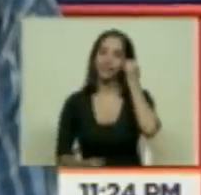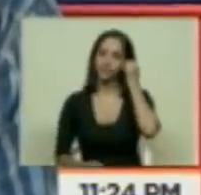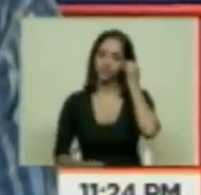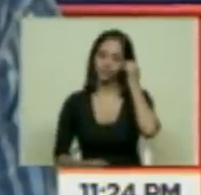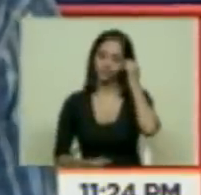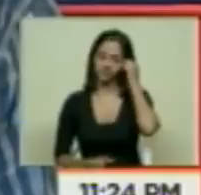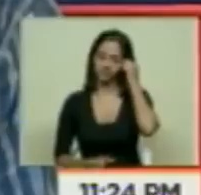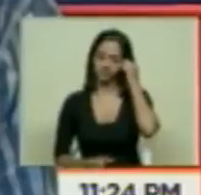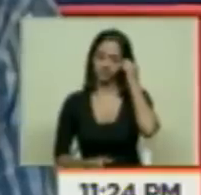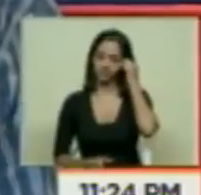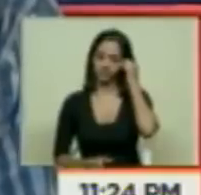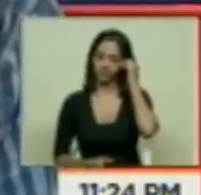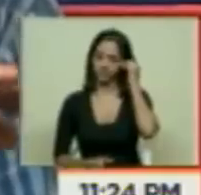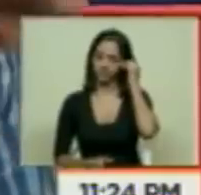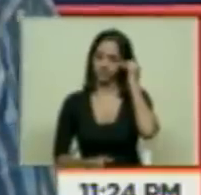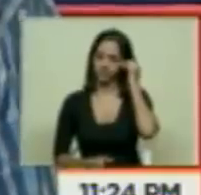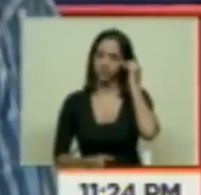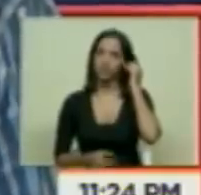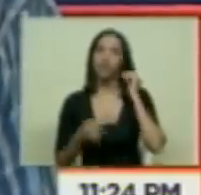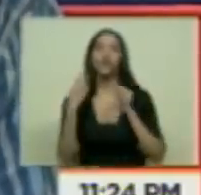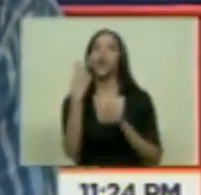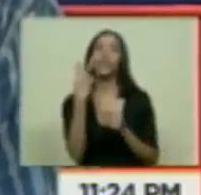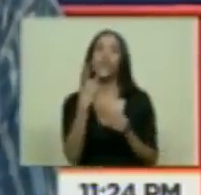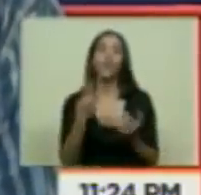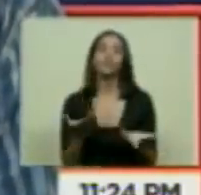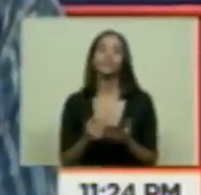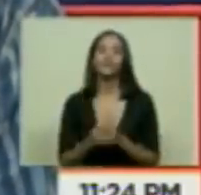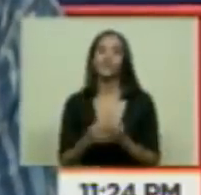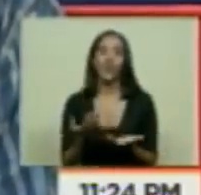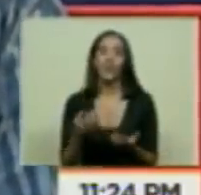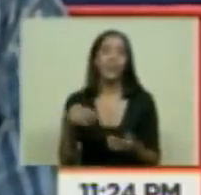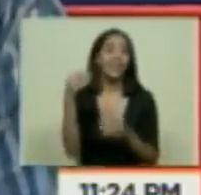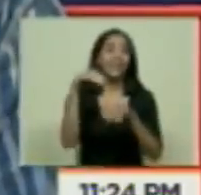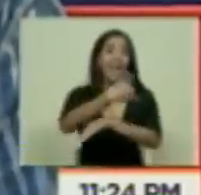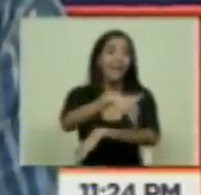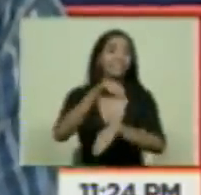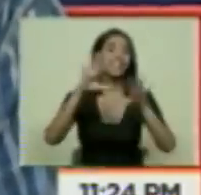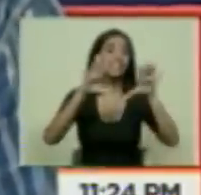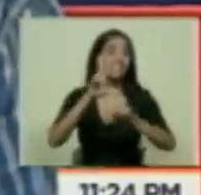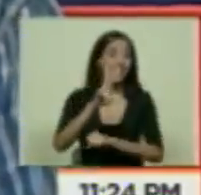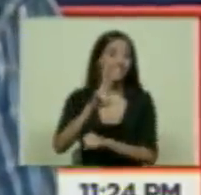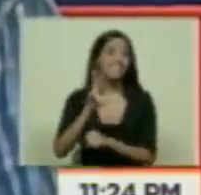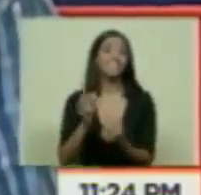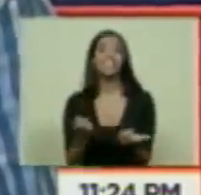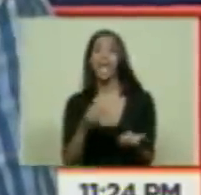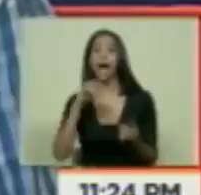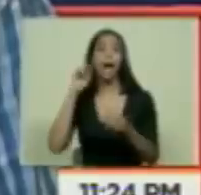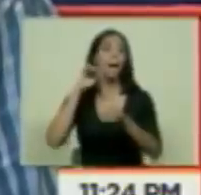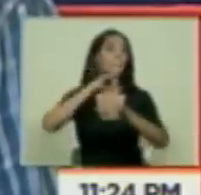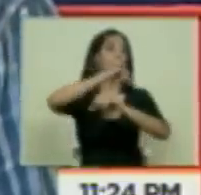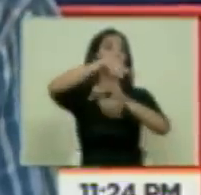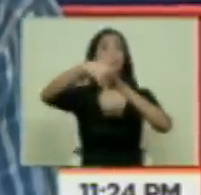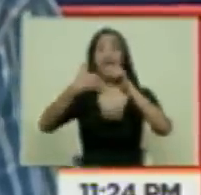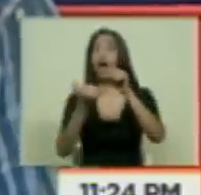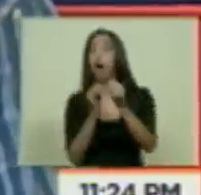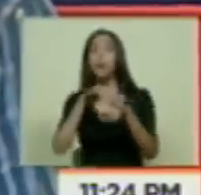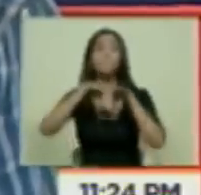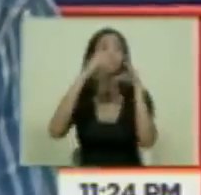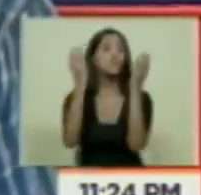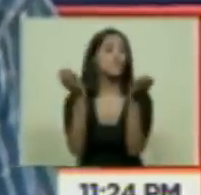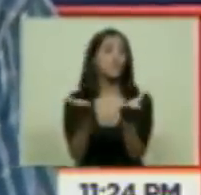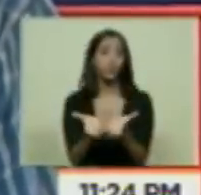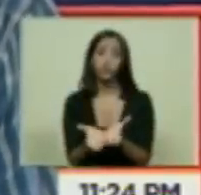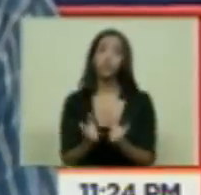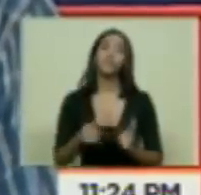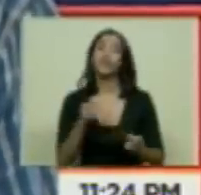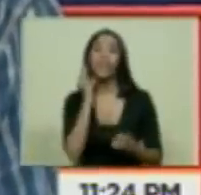de papel, son maleantes de cartón, los dos. Tanto Calle 13, que ha recorrido todo el mundo, que conoce todas las experiencias sociales,